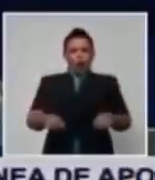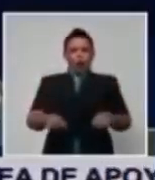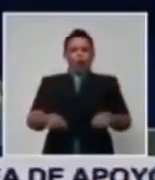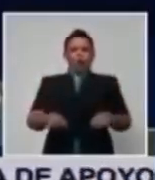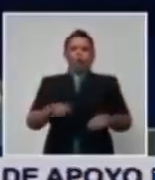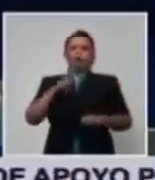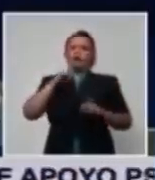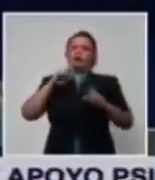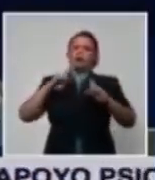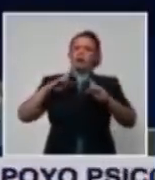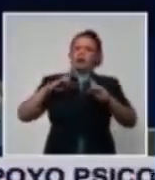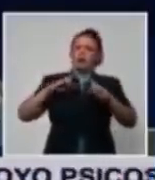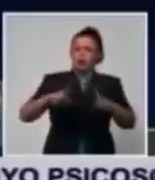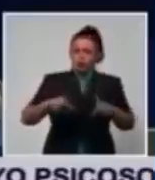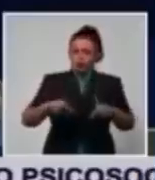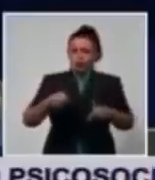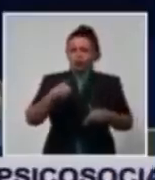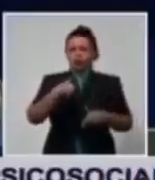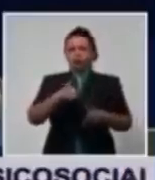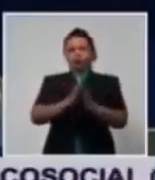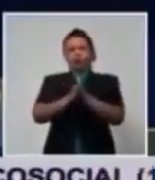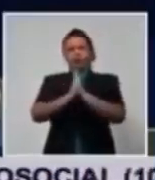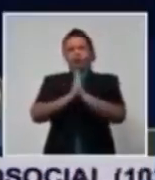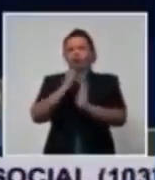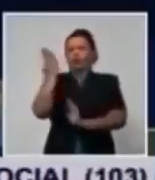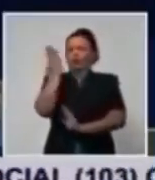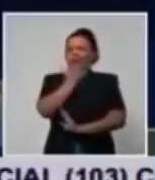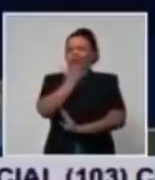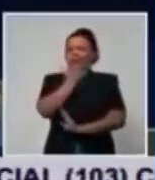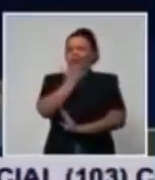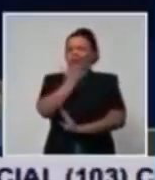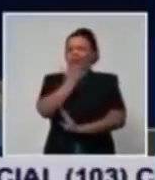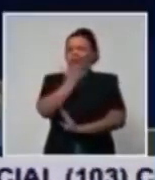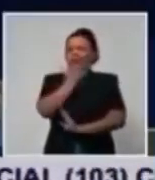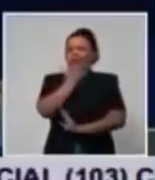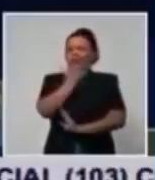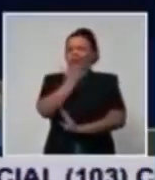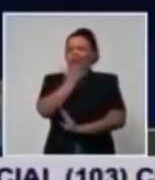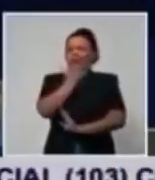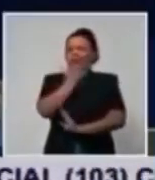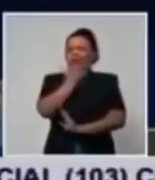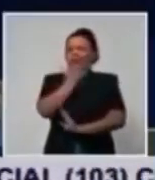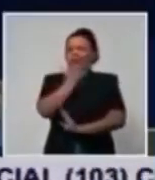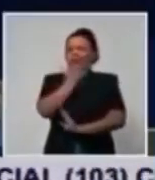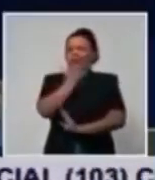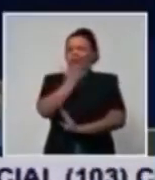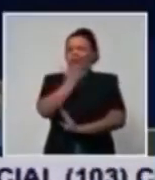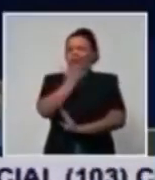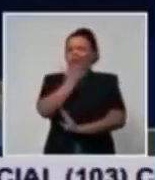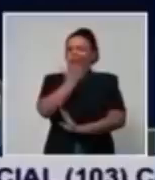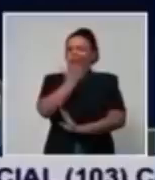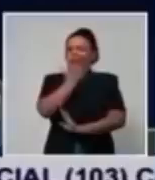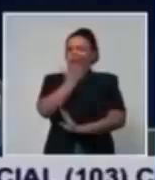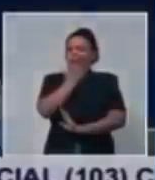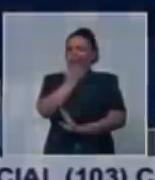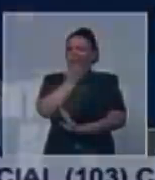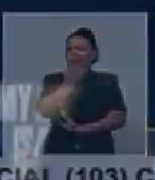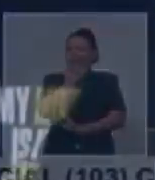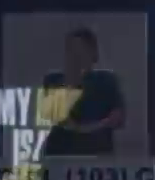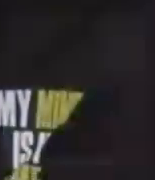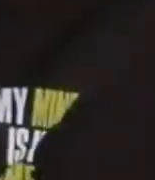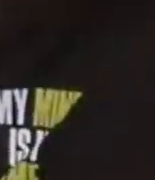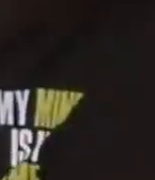un reparo de esta información. Y reitero. Se hace un reparo de esta